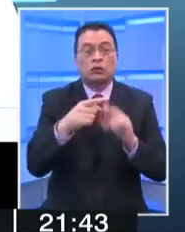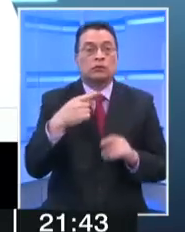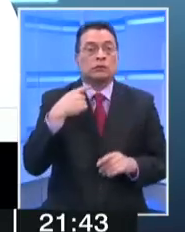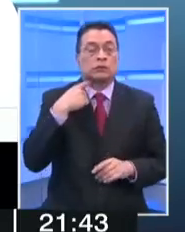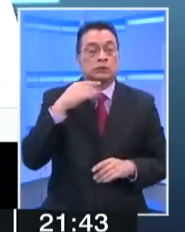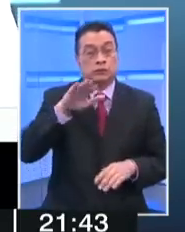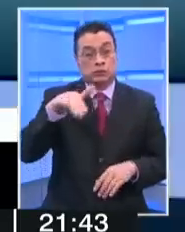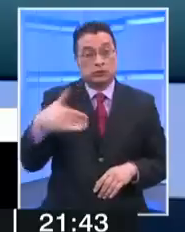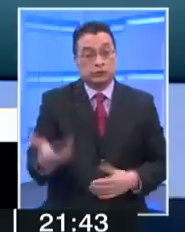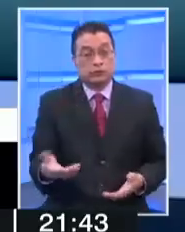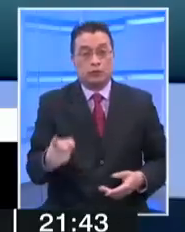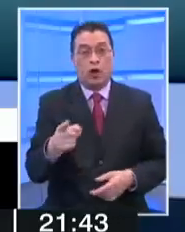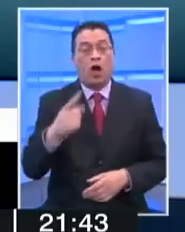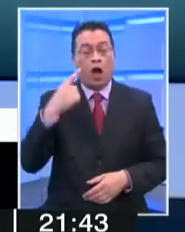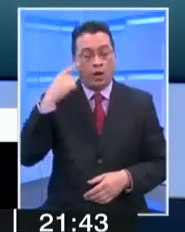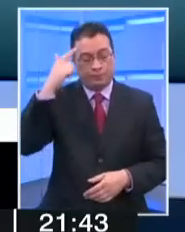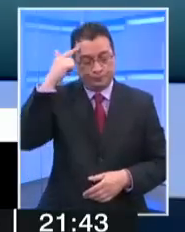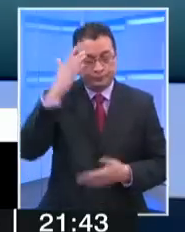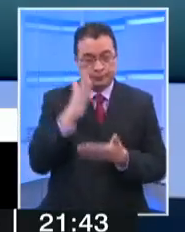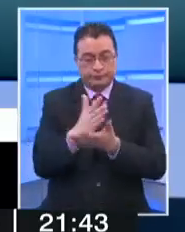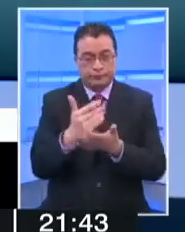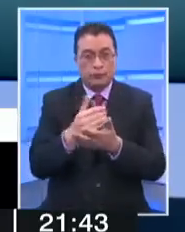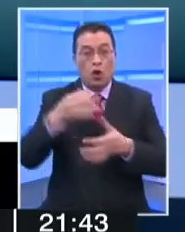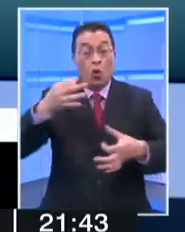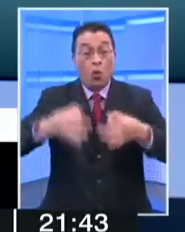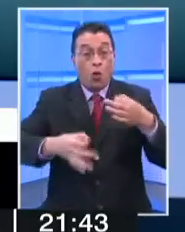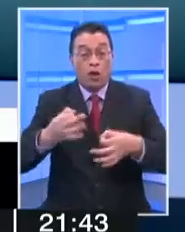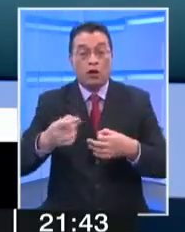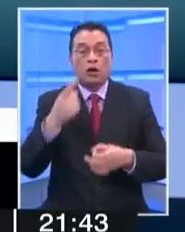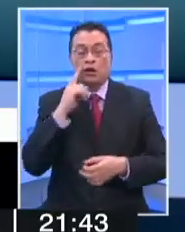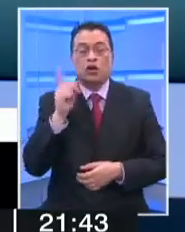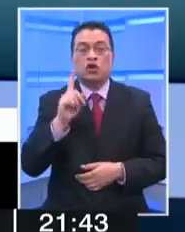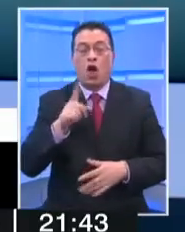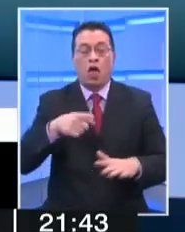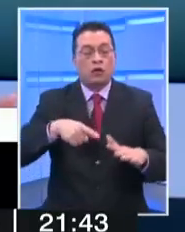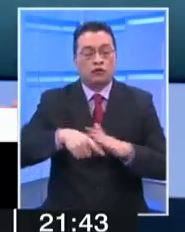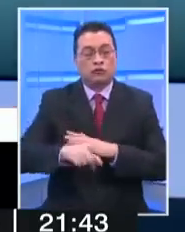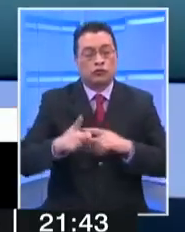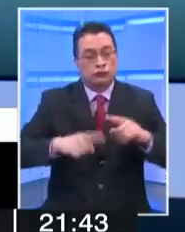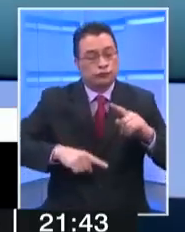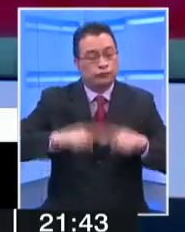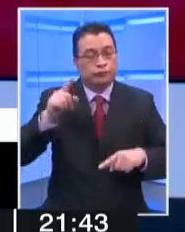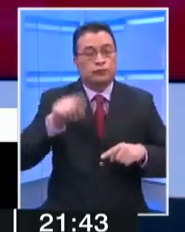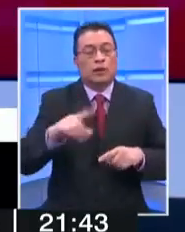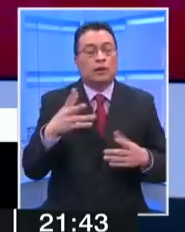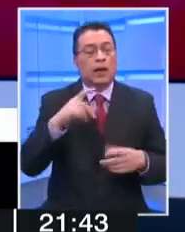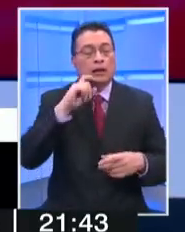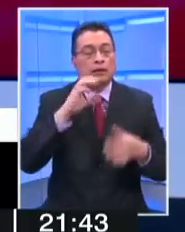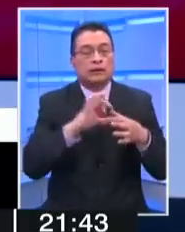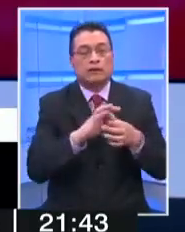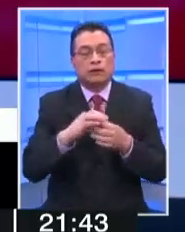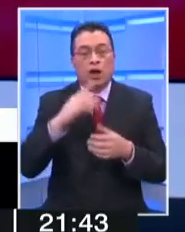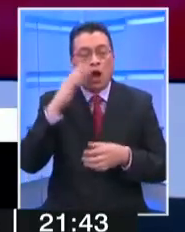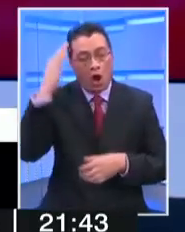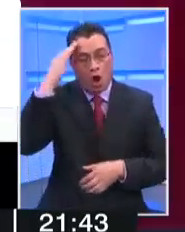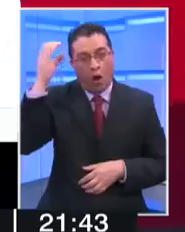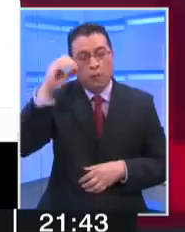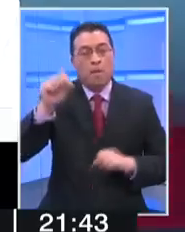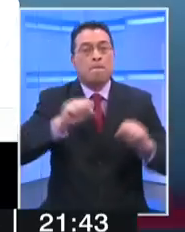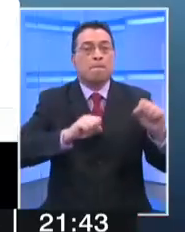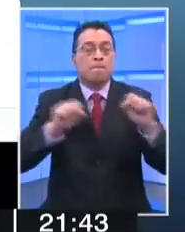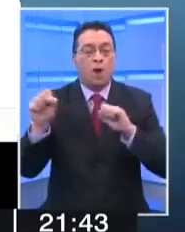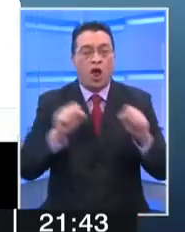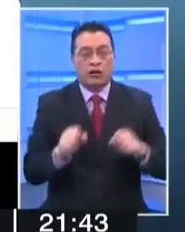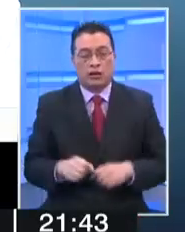desacato solamente criterios jurídicos y ningún tipo de intromisión o más allá de lo que pueda significar una opinión política al respecto